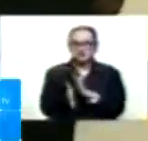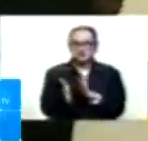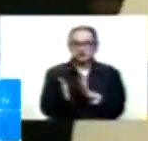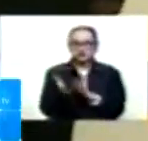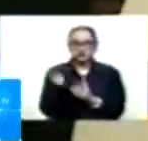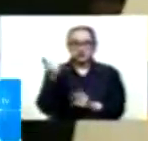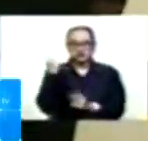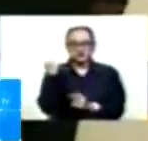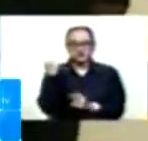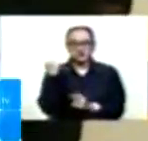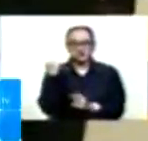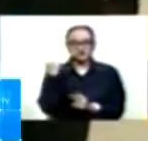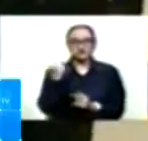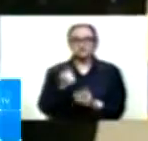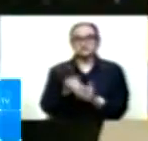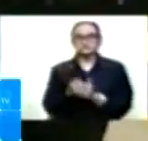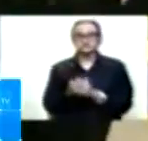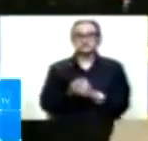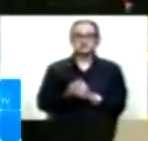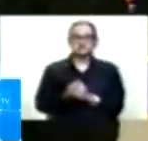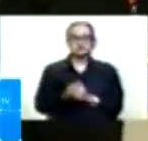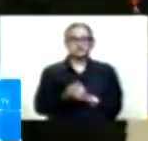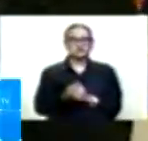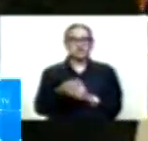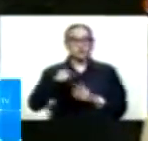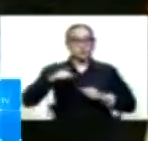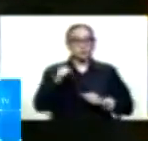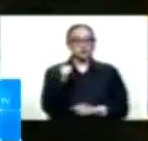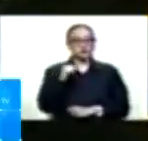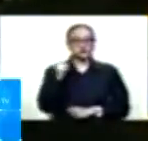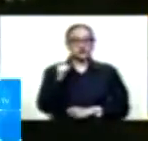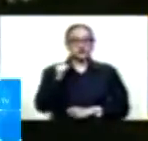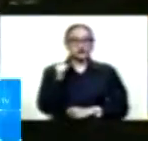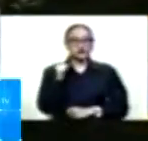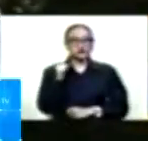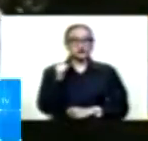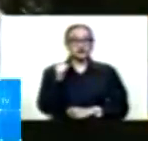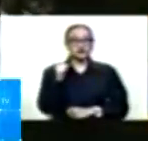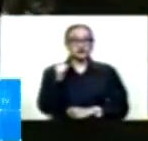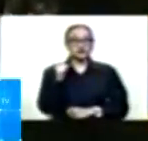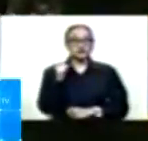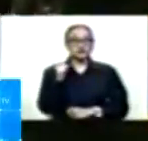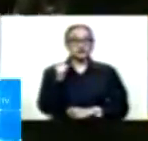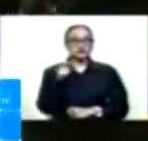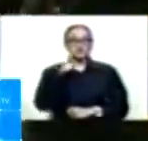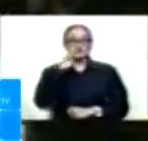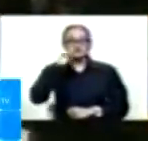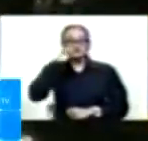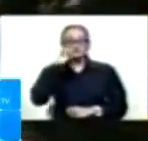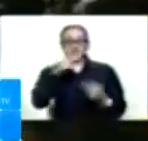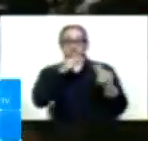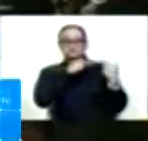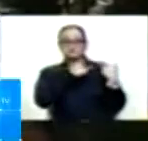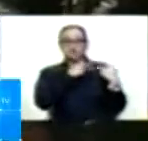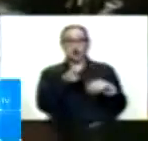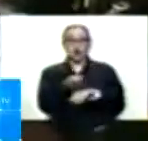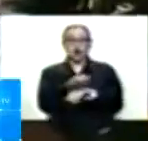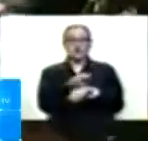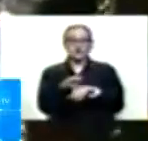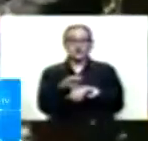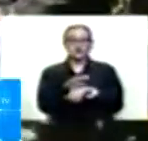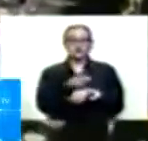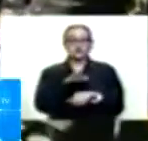situación irregular el día de ayer, es un retén policial que está bajo la administración y custodia de